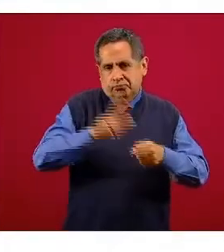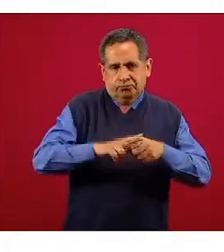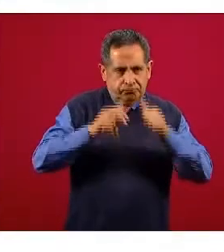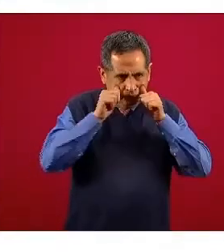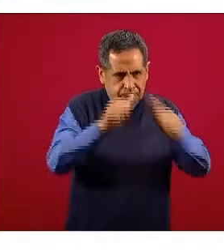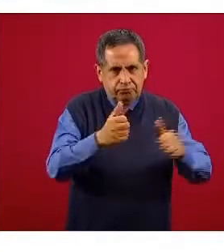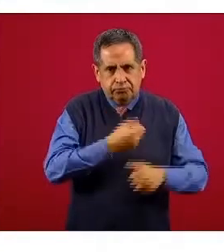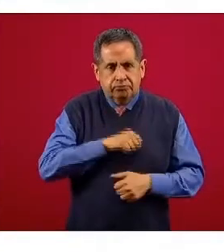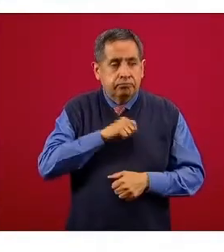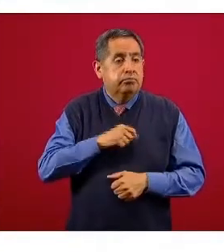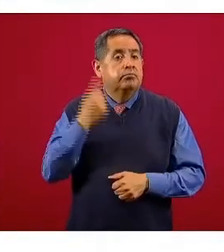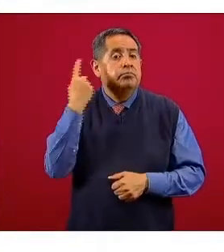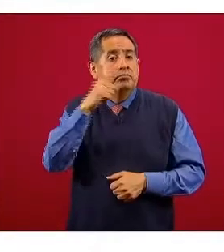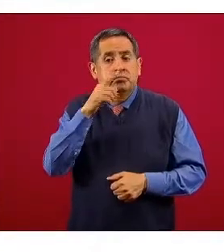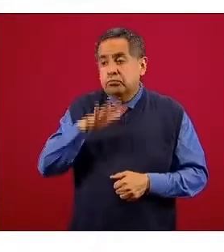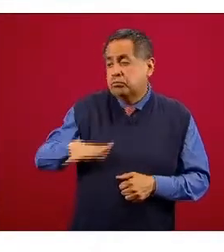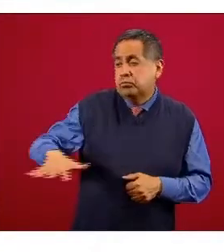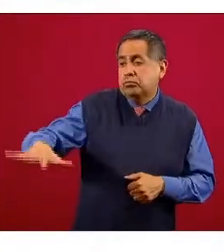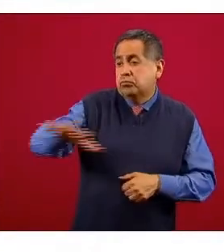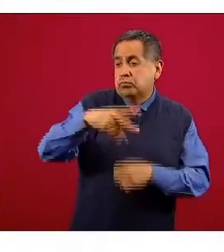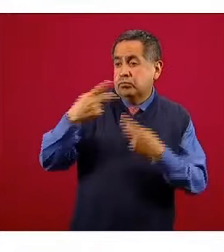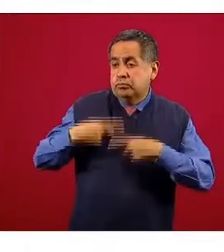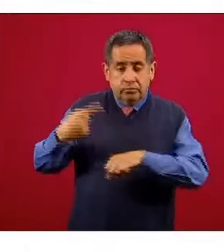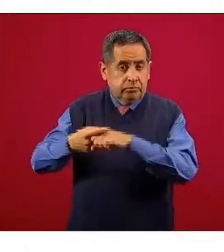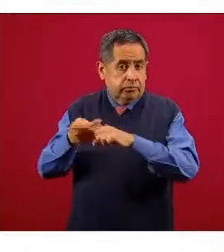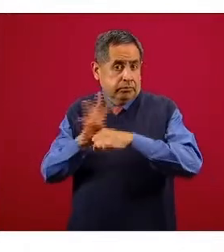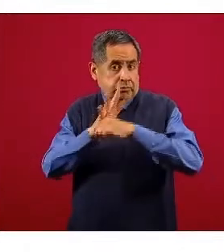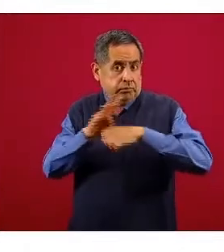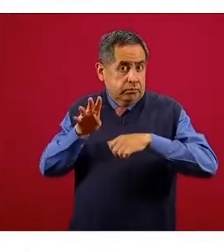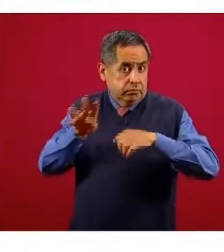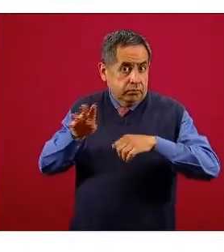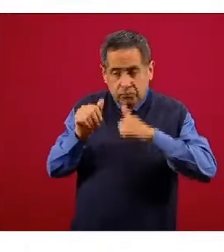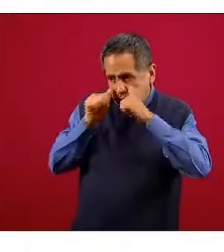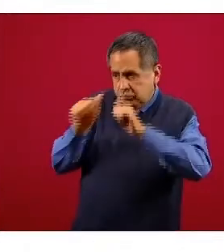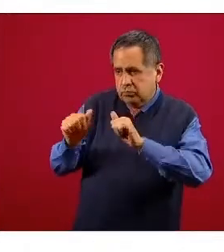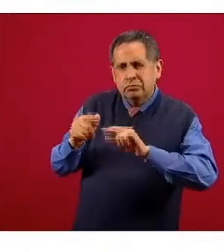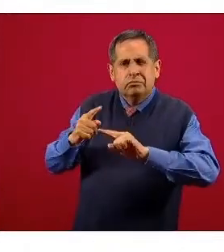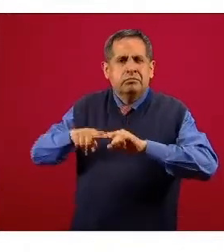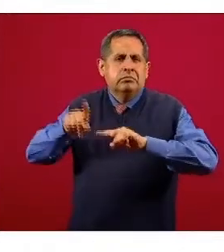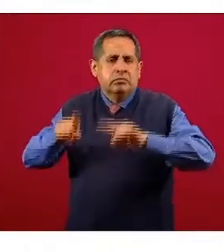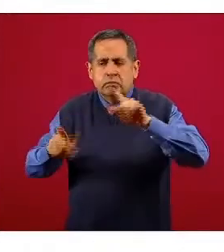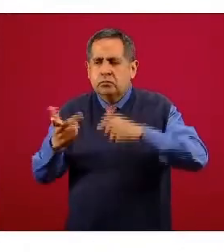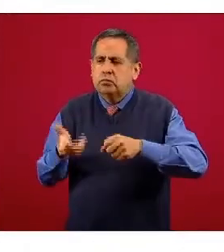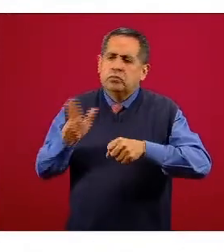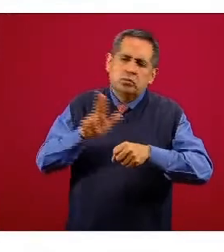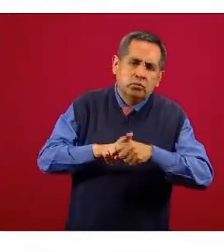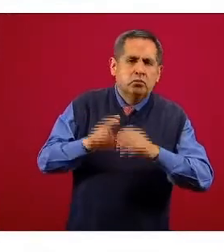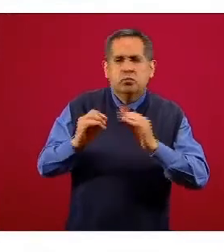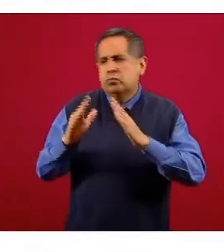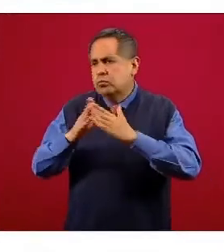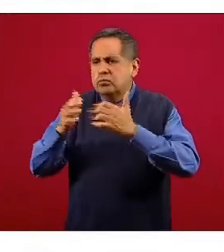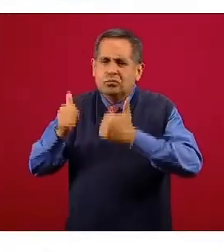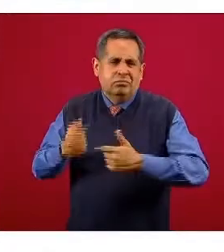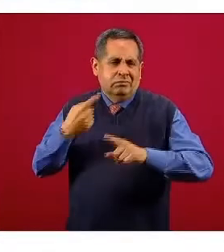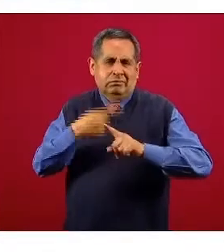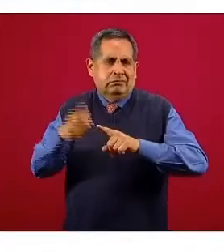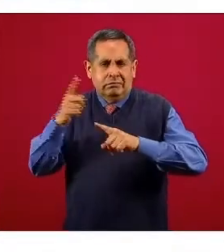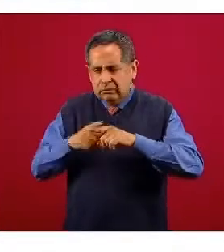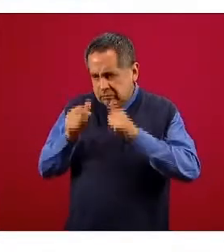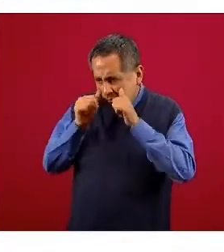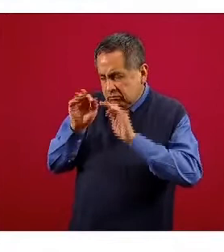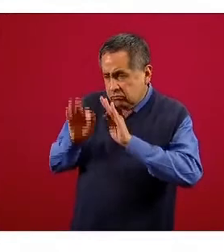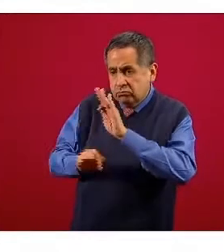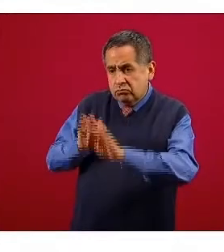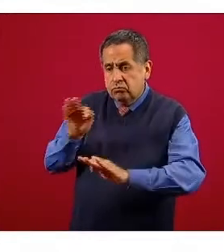adecuada a todos los pacientes con COVID-19, tanto en su variante de hospitalización como en su variante de